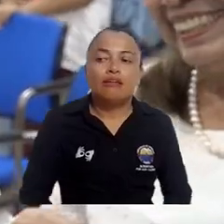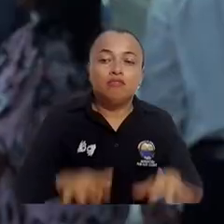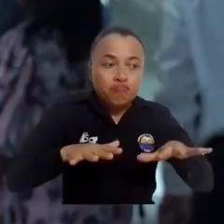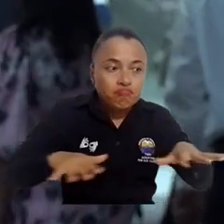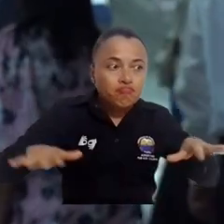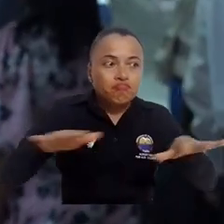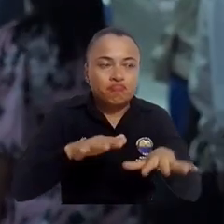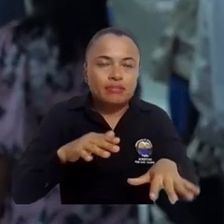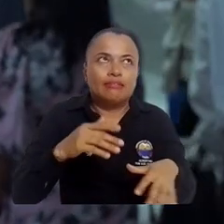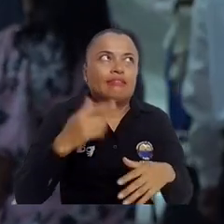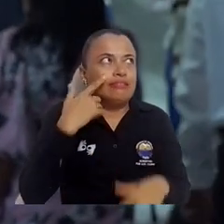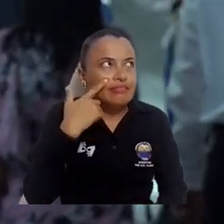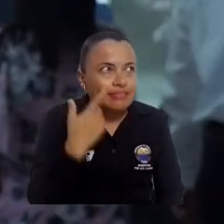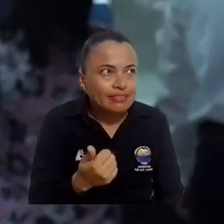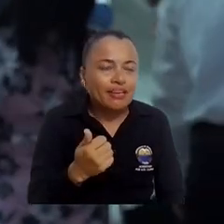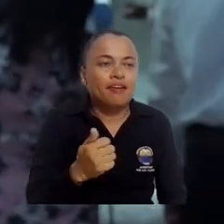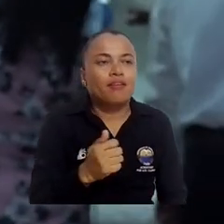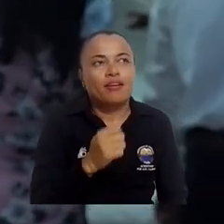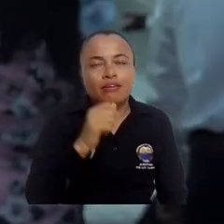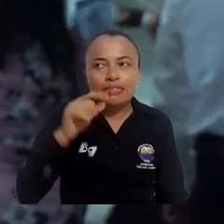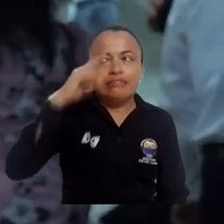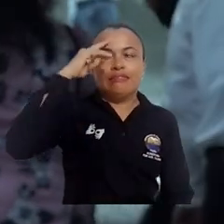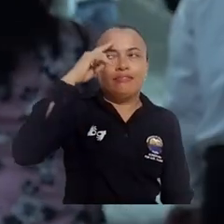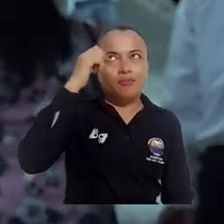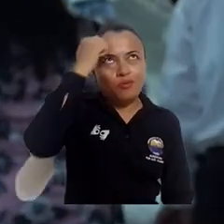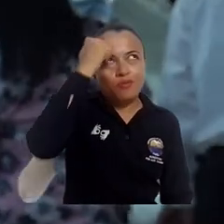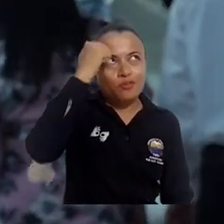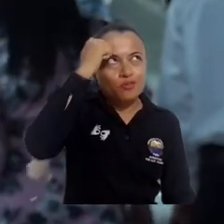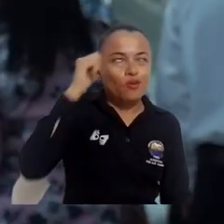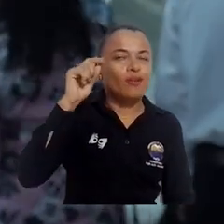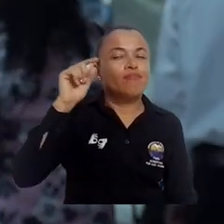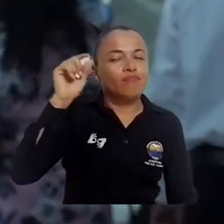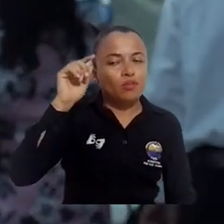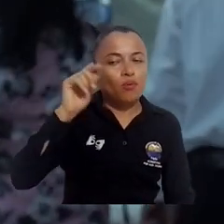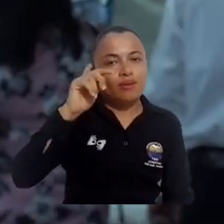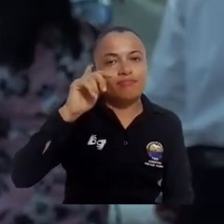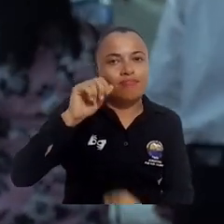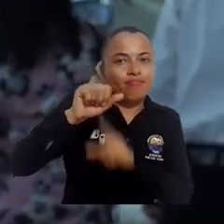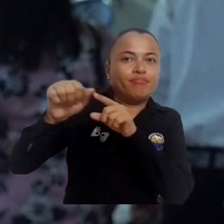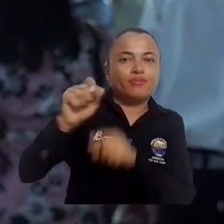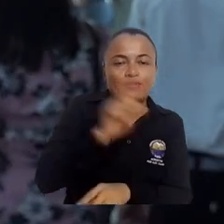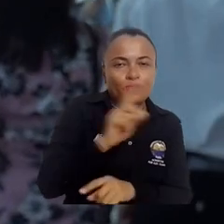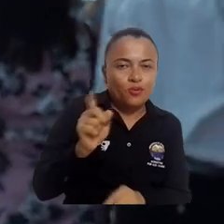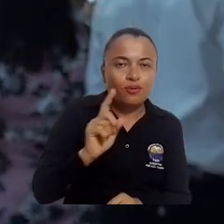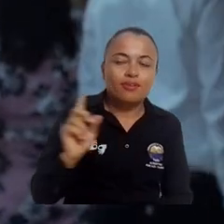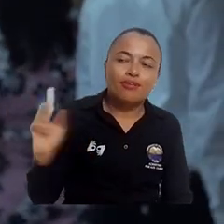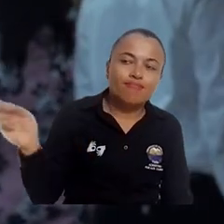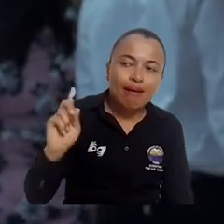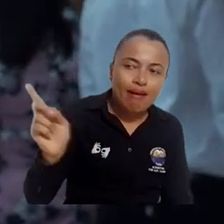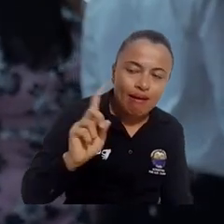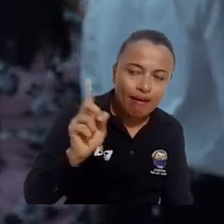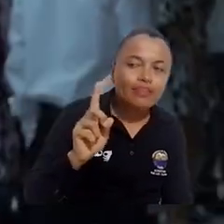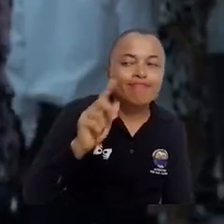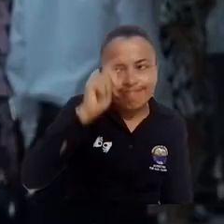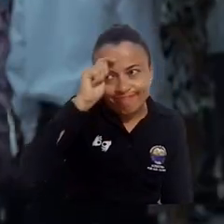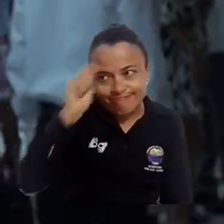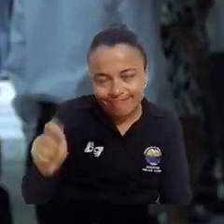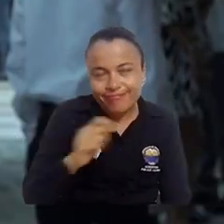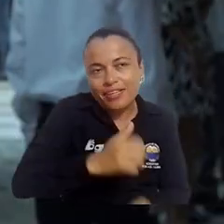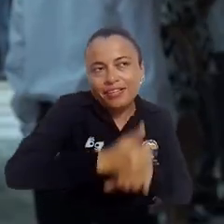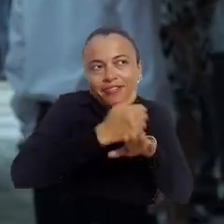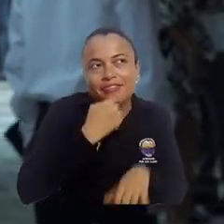agradable. Y, por ejemplo, se acuerdan del docente, esto sirvió para que se acuerden del docente, como dijo el rector, después de tantos años aquí.